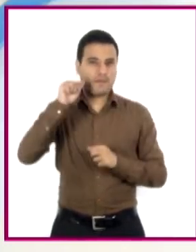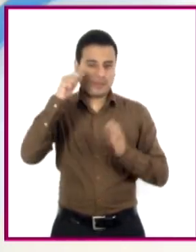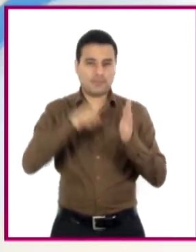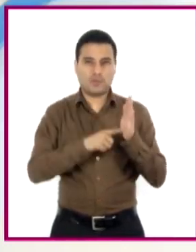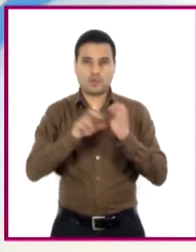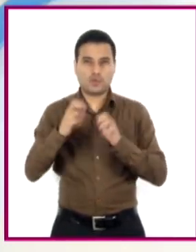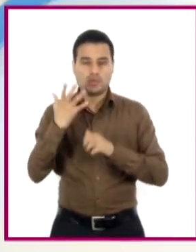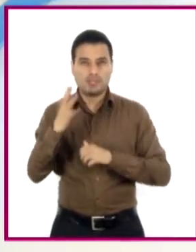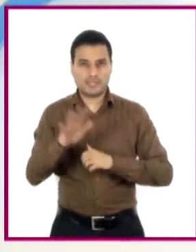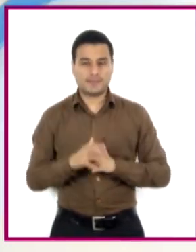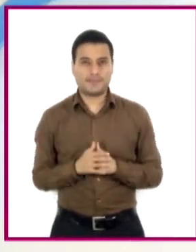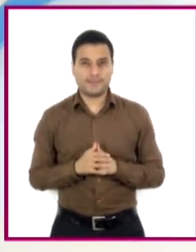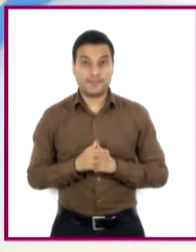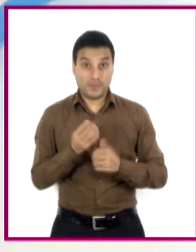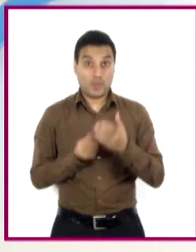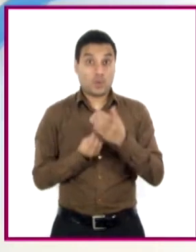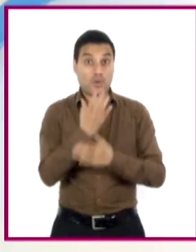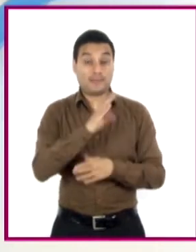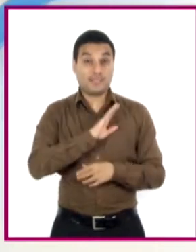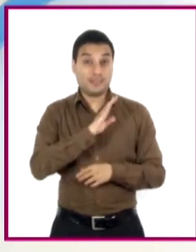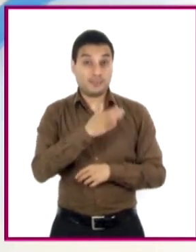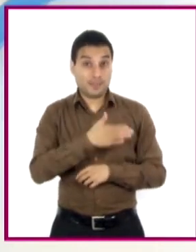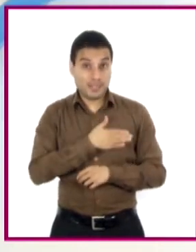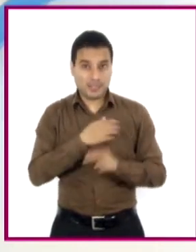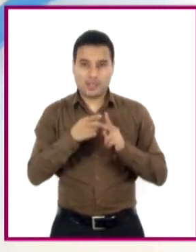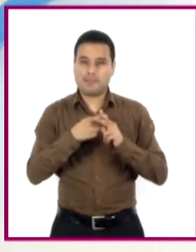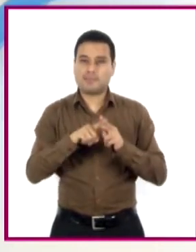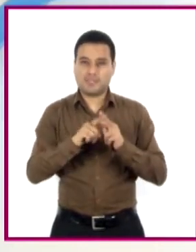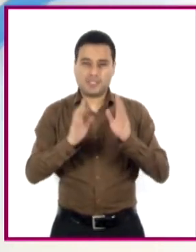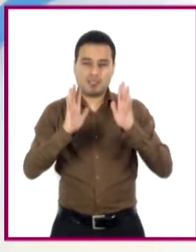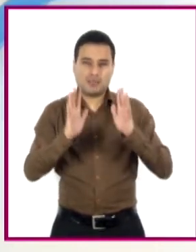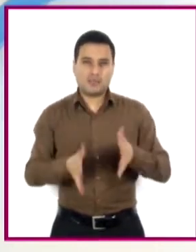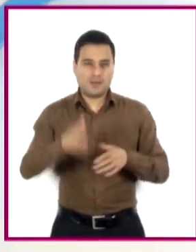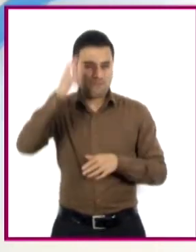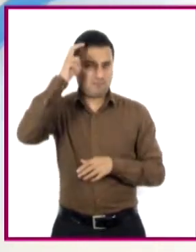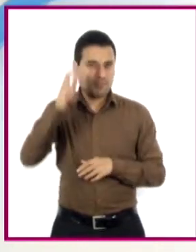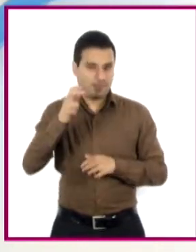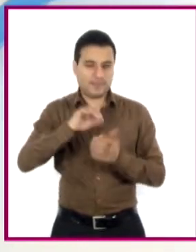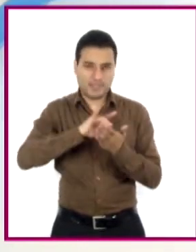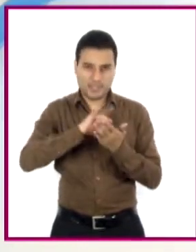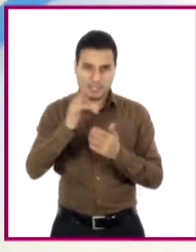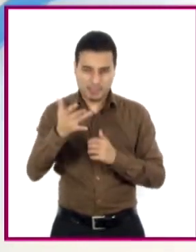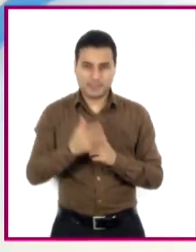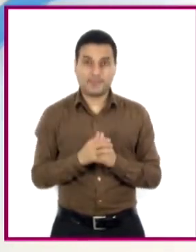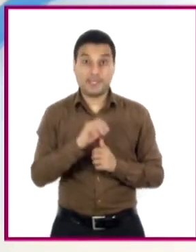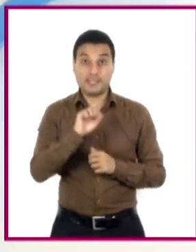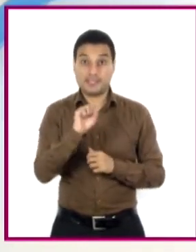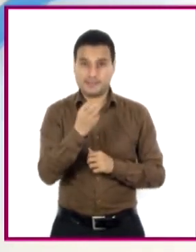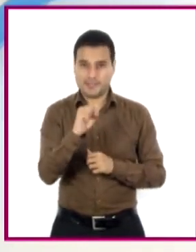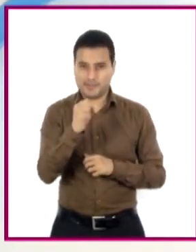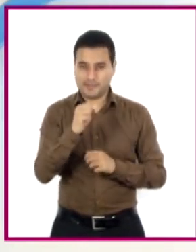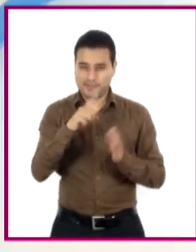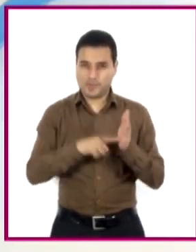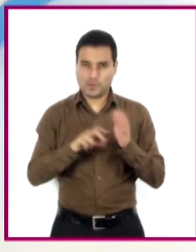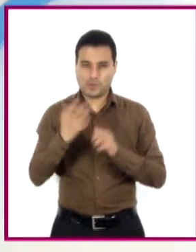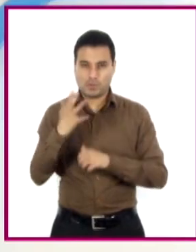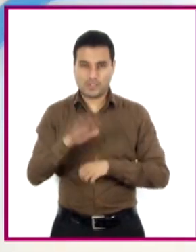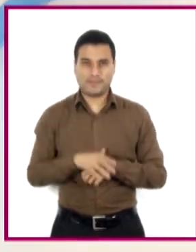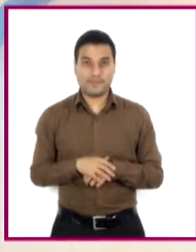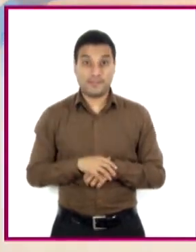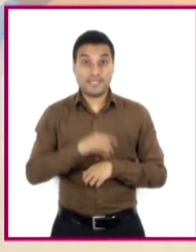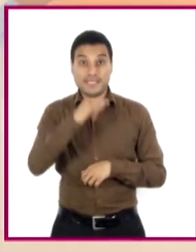1810. En la Nueva España se inició con Miguel Hidalgo en septiembre del mismo año. Y en